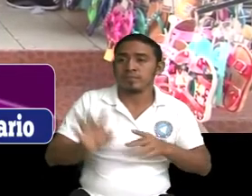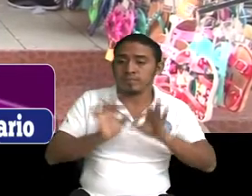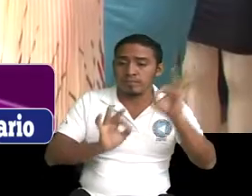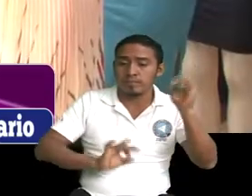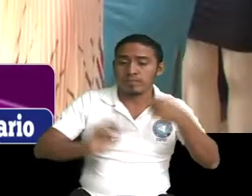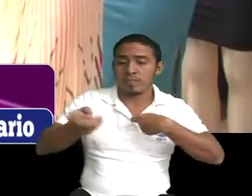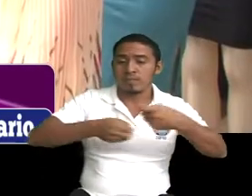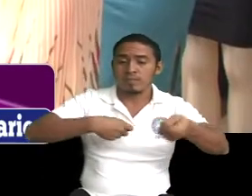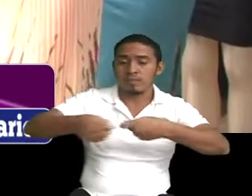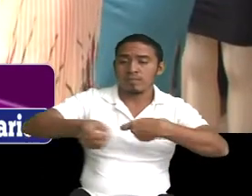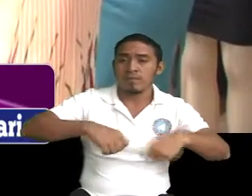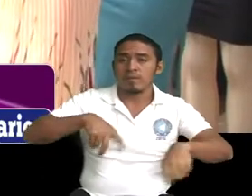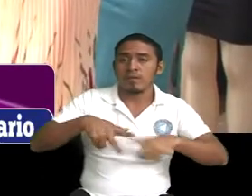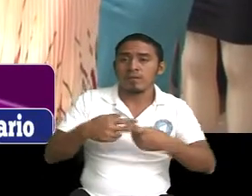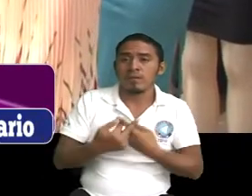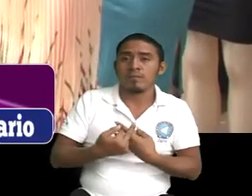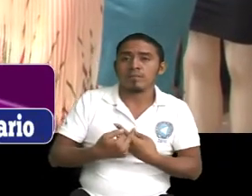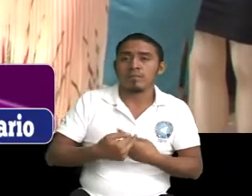va del